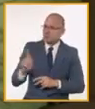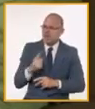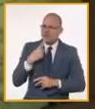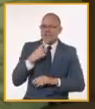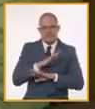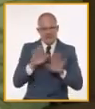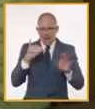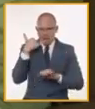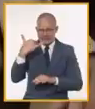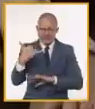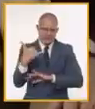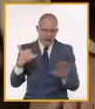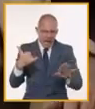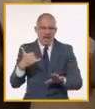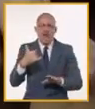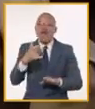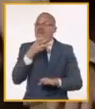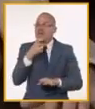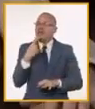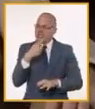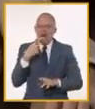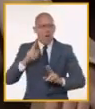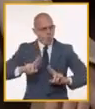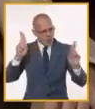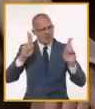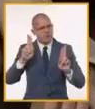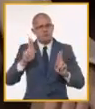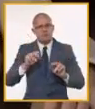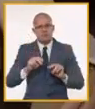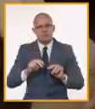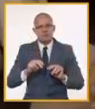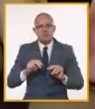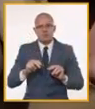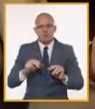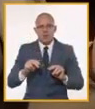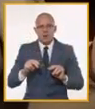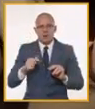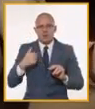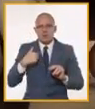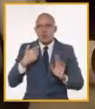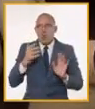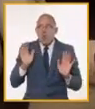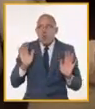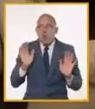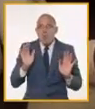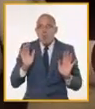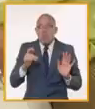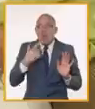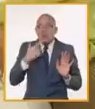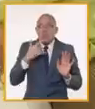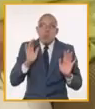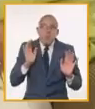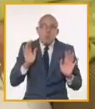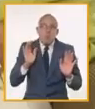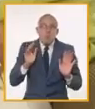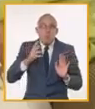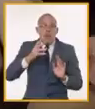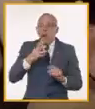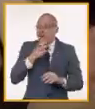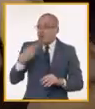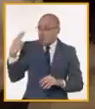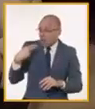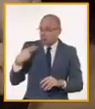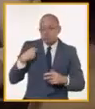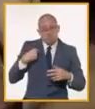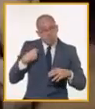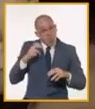salir. Bueno, ya. Es verdad que no consulté a Raúl, pero si Fidel estaba de acuerdo. Entonces, que